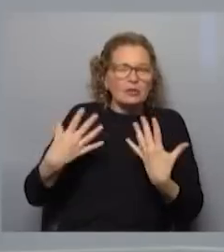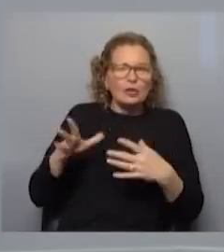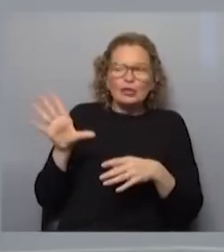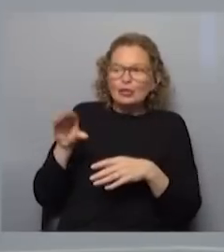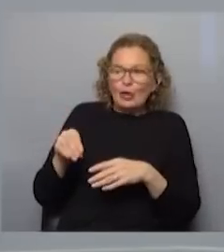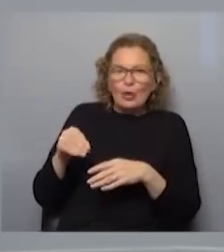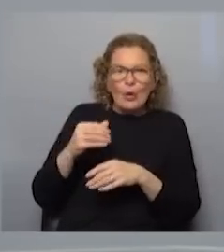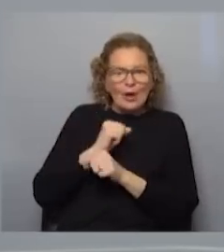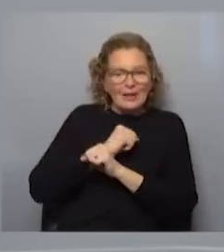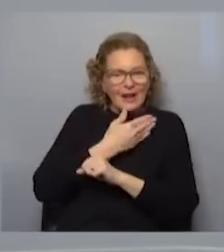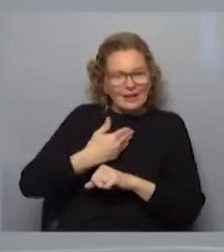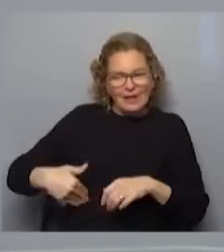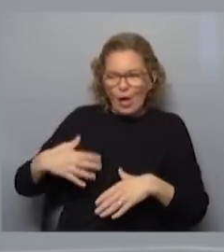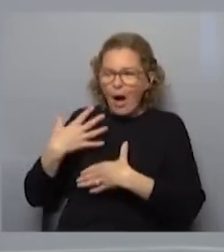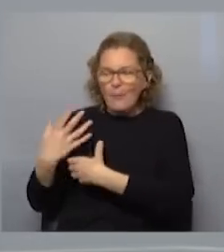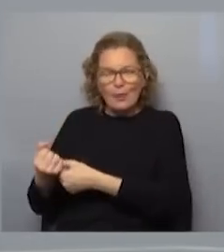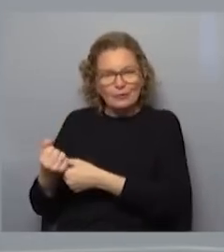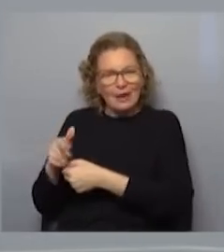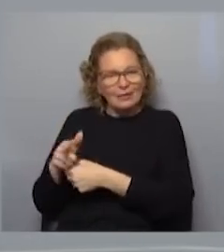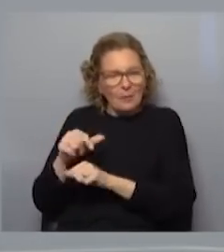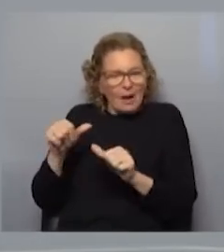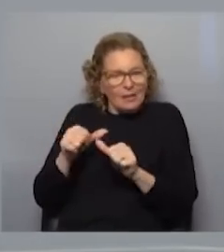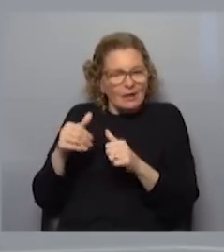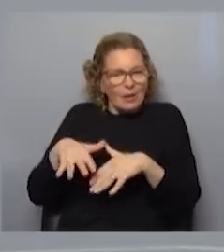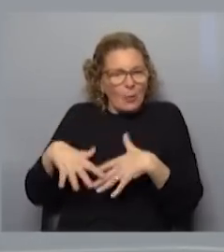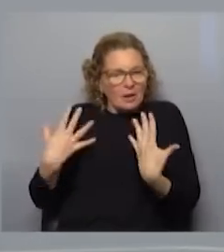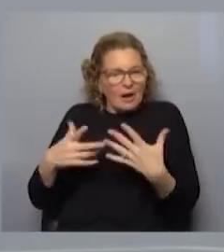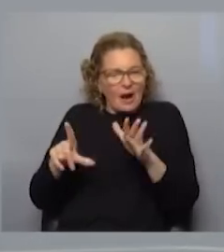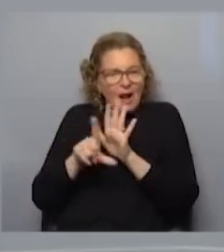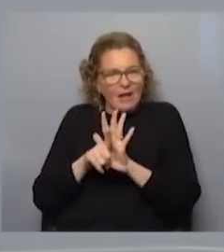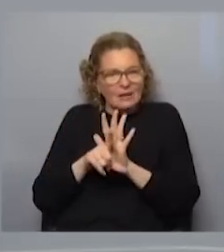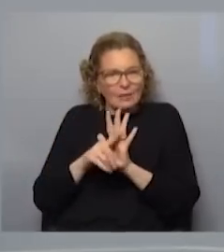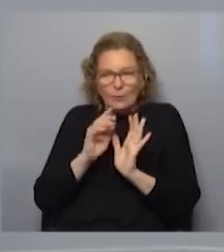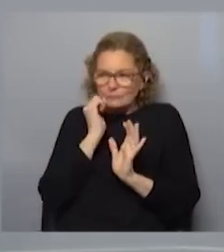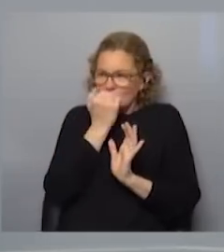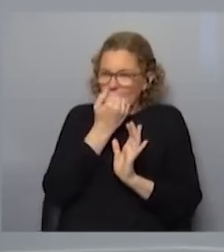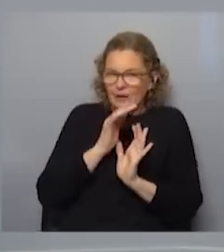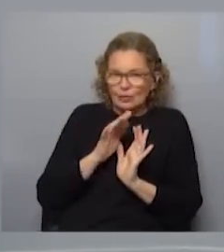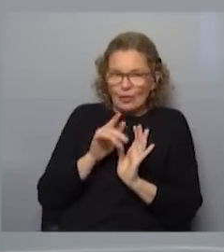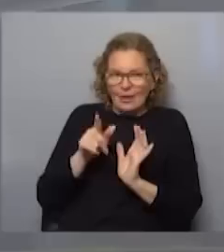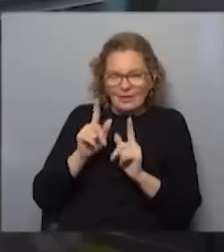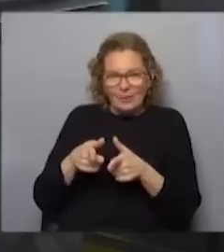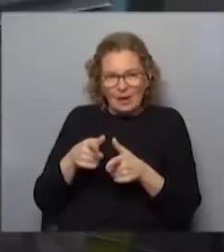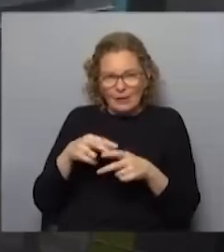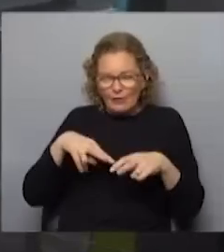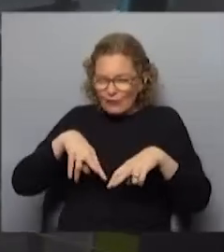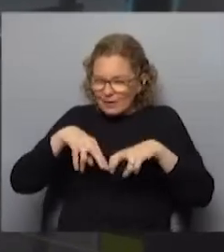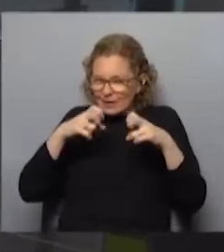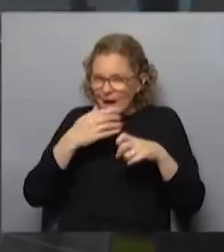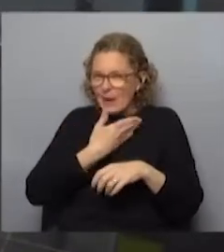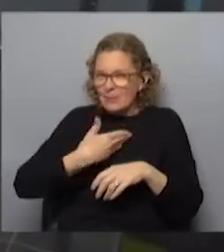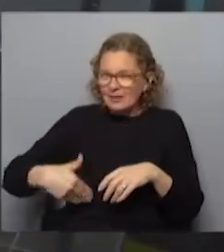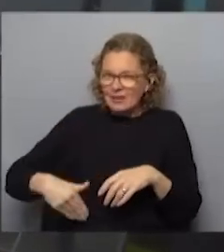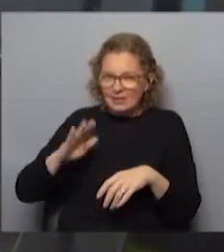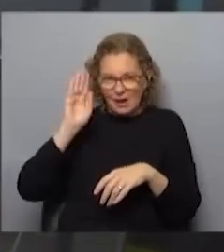los recursos del estado para realizar acciones ilegales clandestinas que llegaron incluso a espiar a